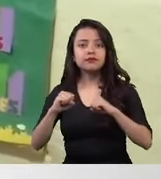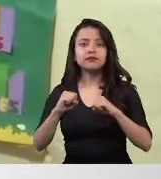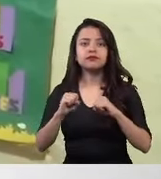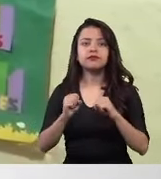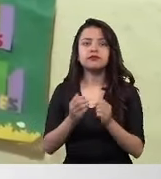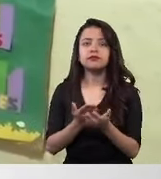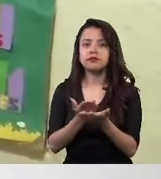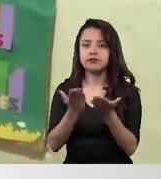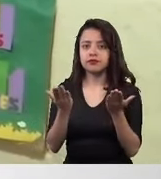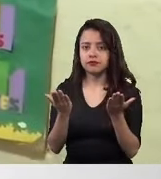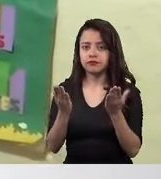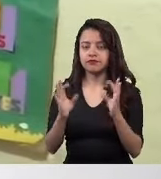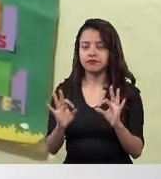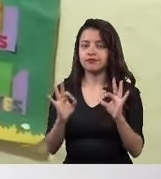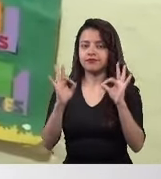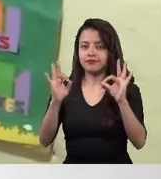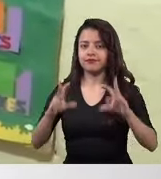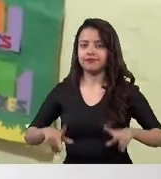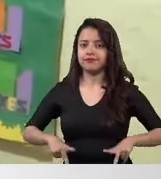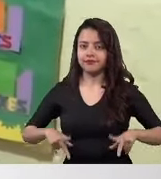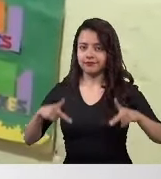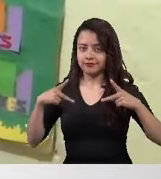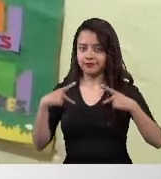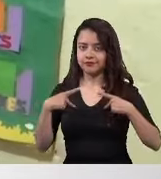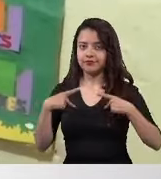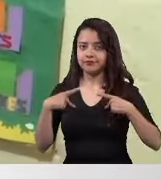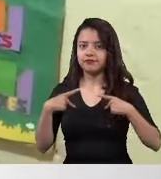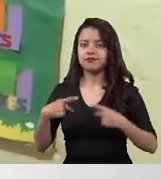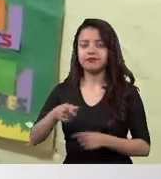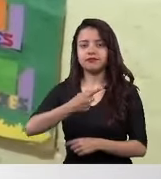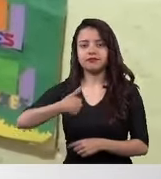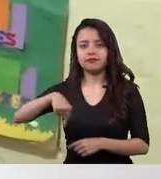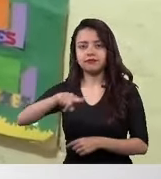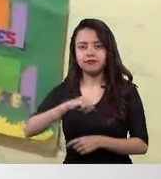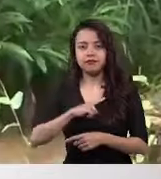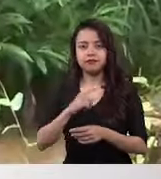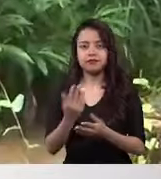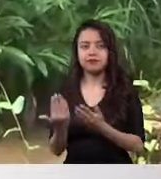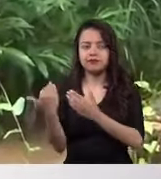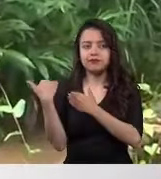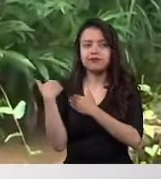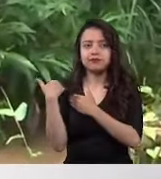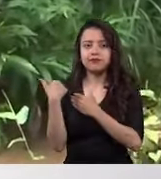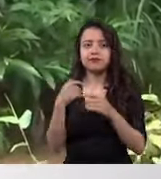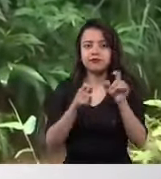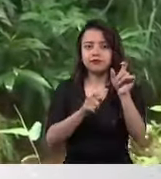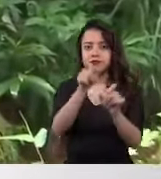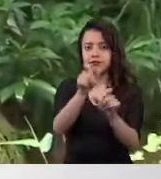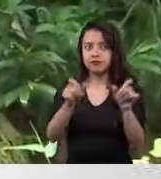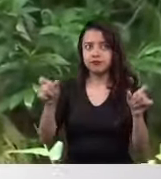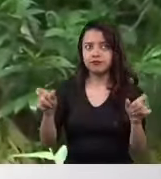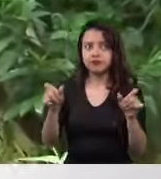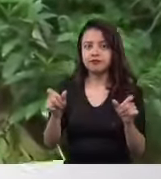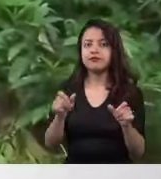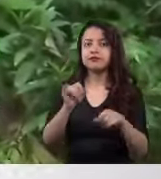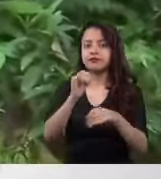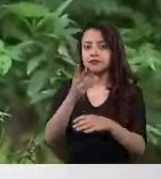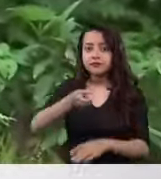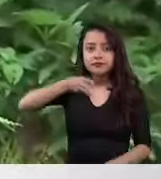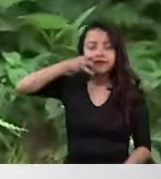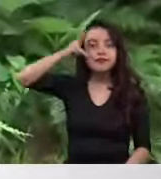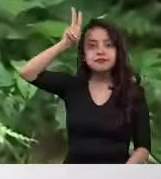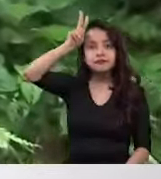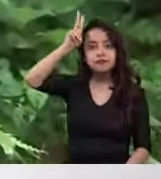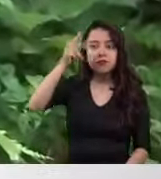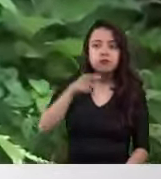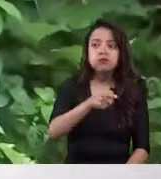tratamiento, lo que mejore la calidad de vida de nuestra población estudiantil indígena de nuestro resguardo. Después de conocer esta denuncia, W